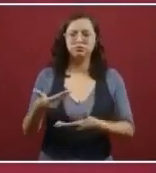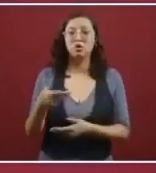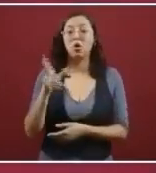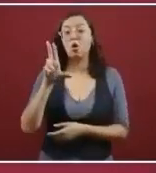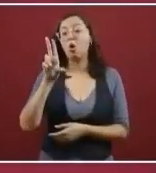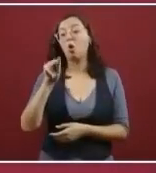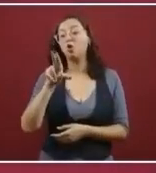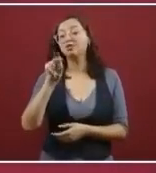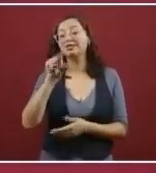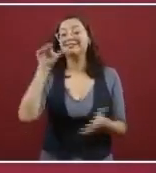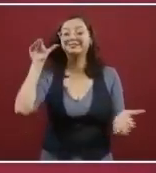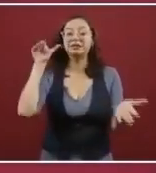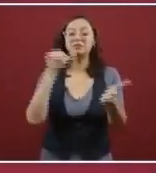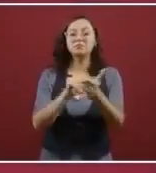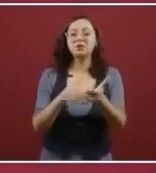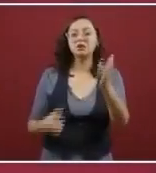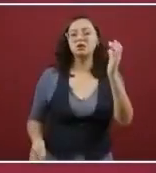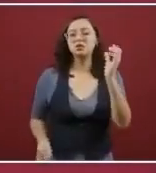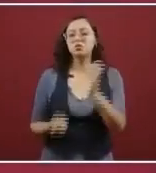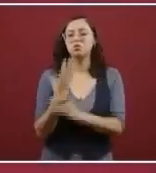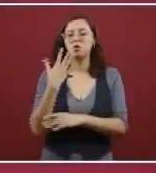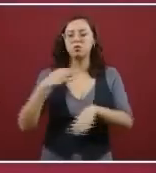80 mil empleos